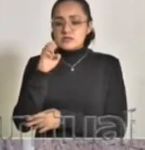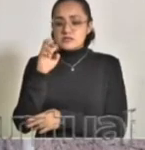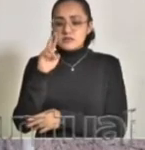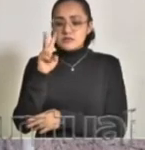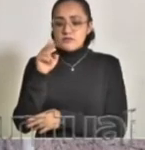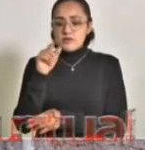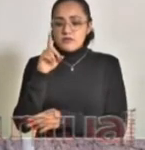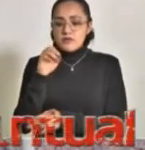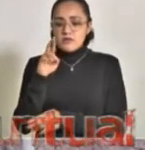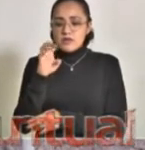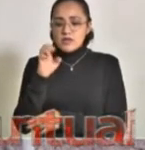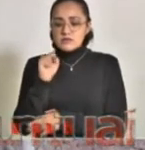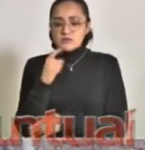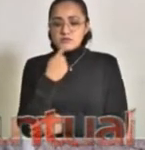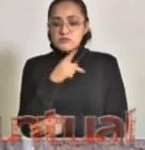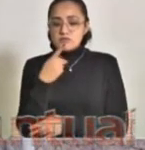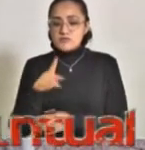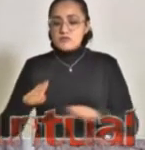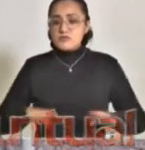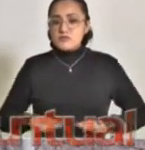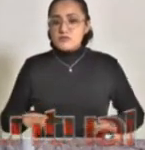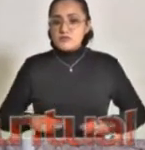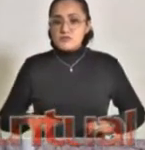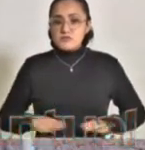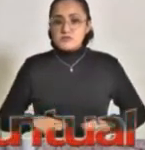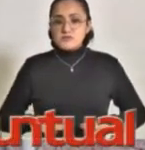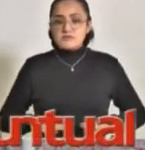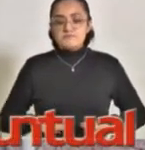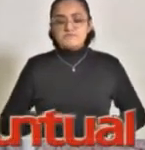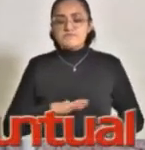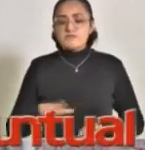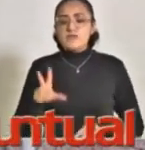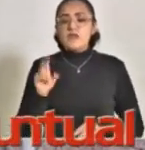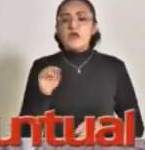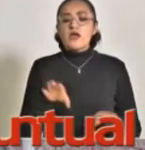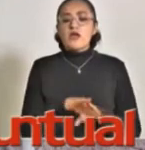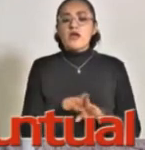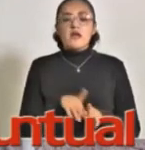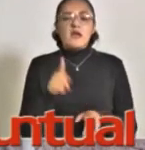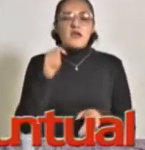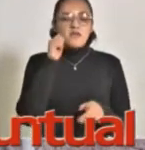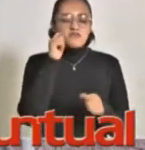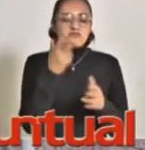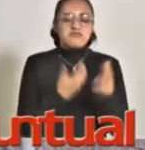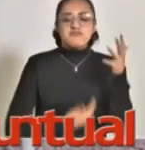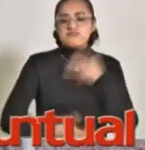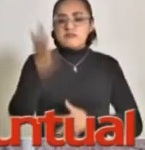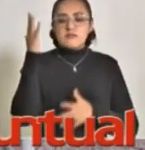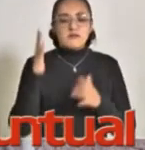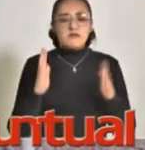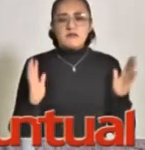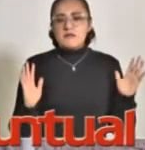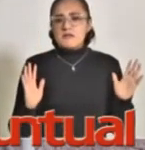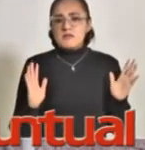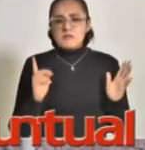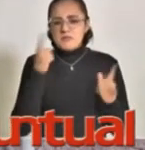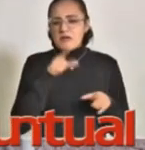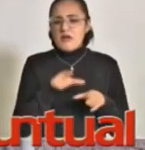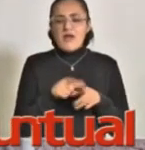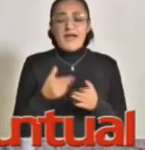en nuestro comportamiento y no nos desboquemos a